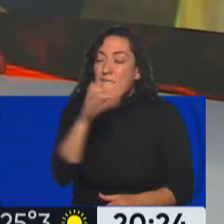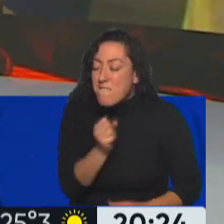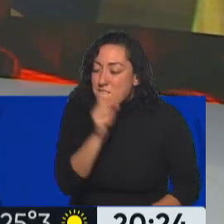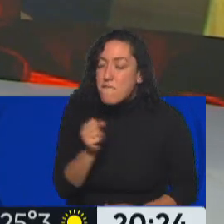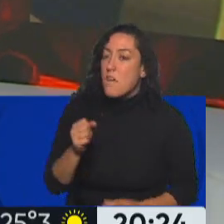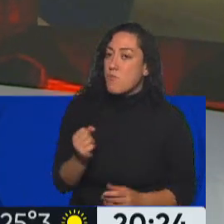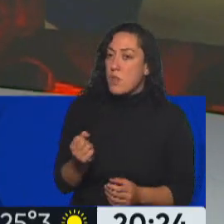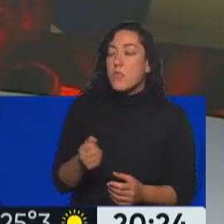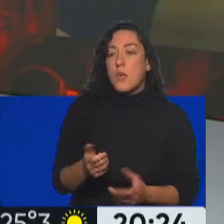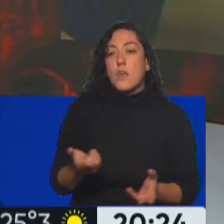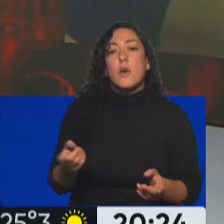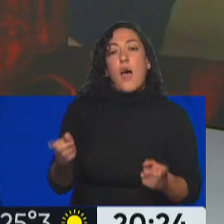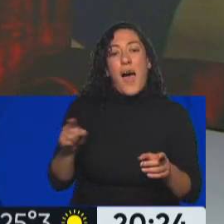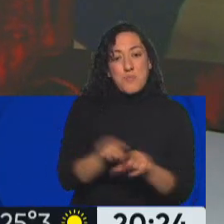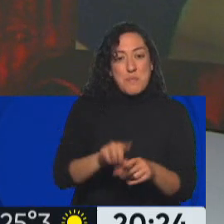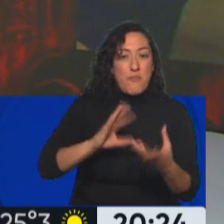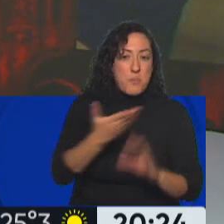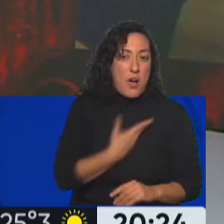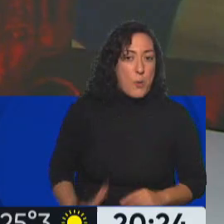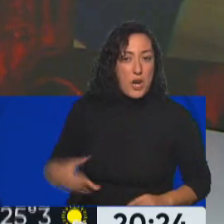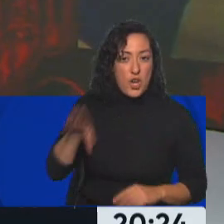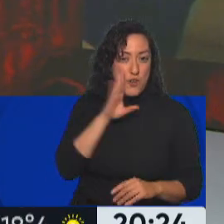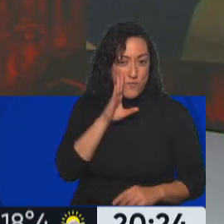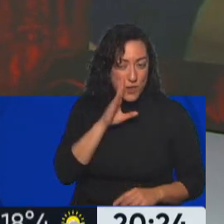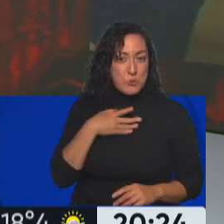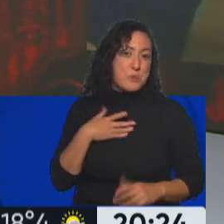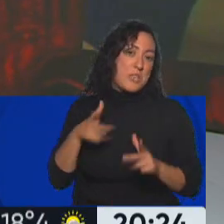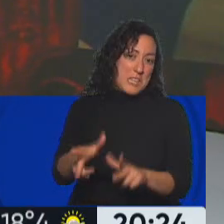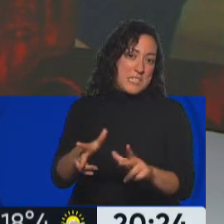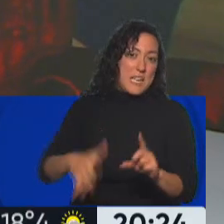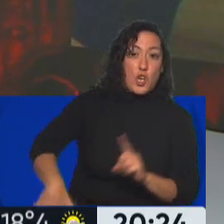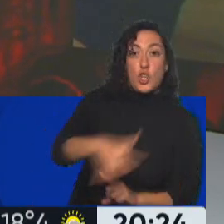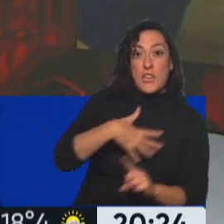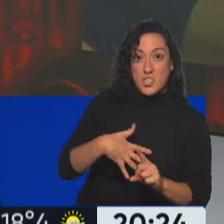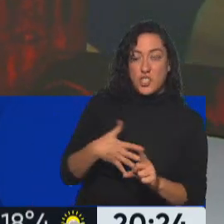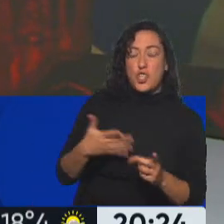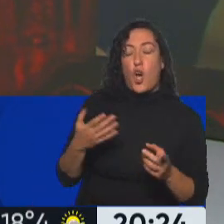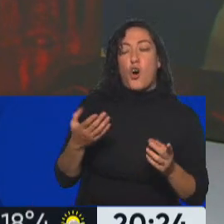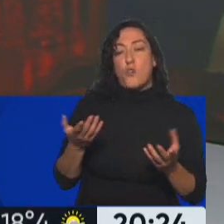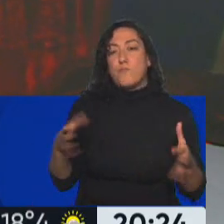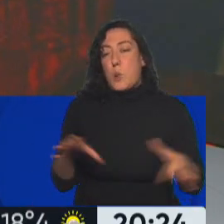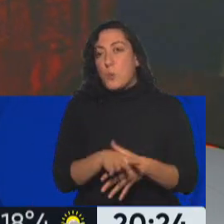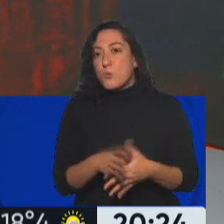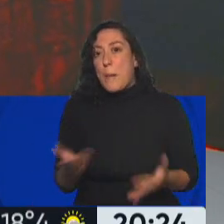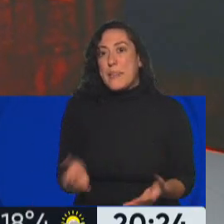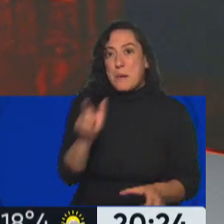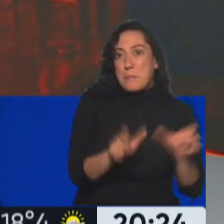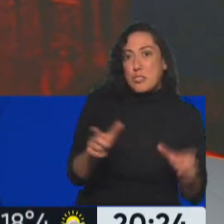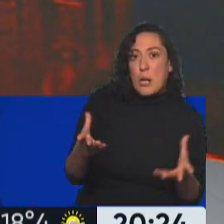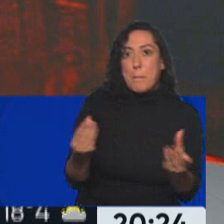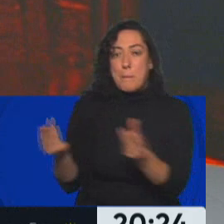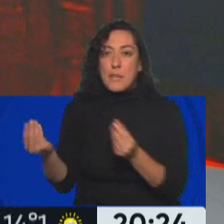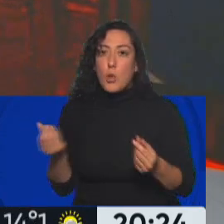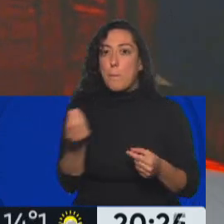parte, o es parte de la narrativa del gobierno de Donald Trump en este contexto en donde, bueno, justamente ante tanto temor de que suban